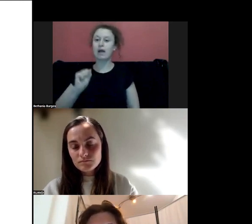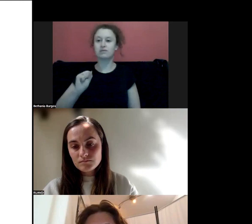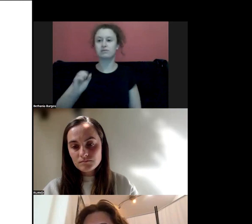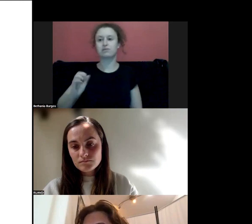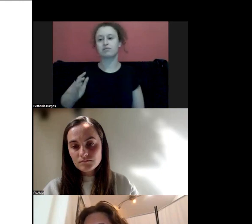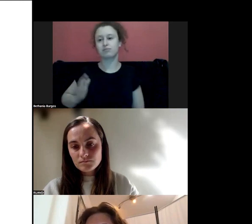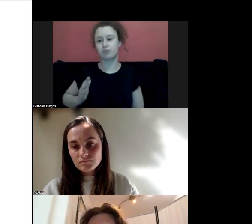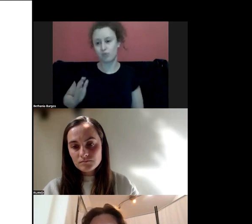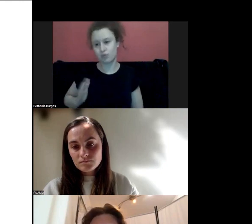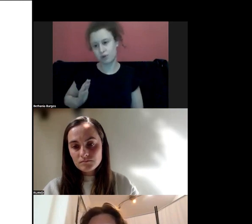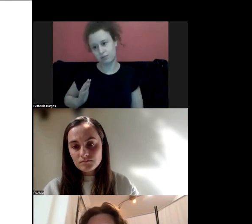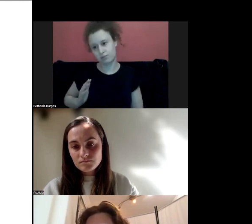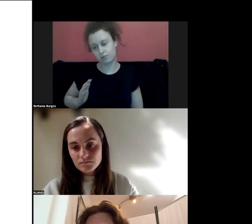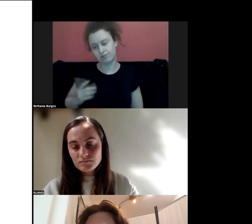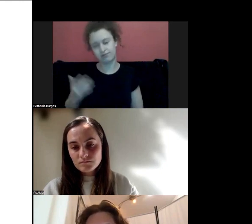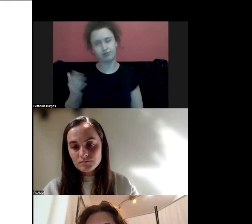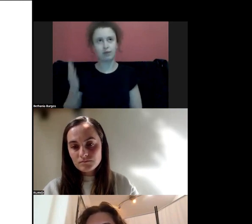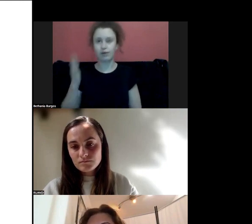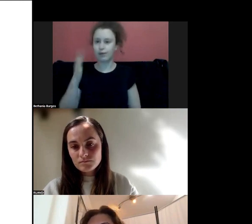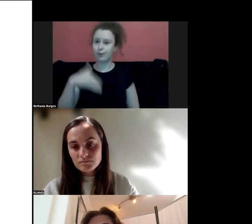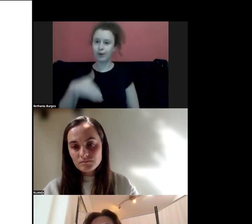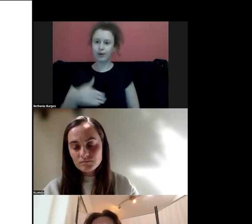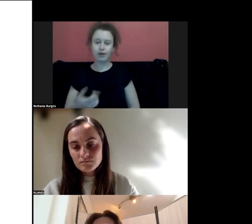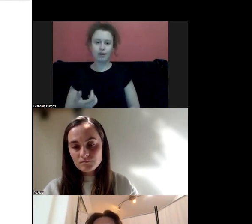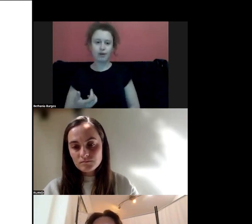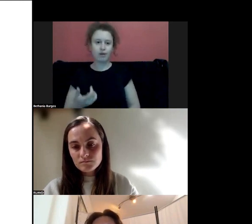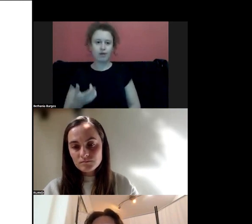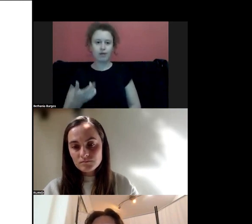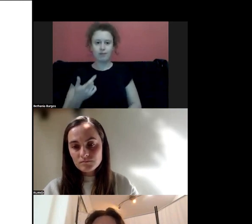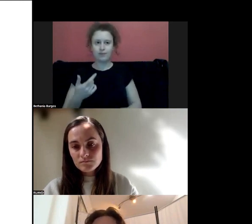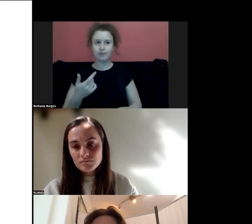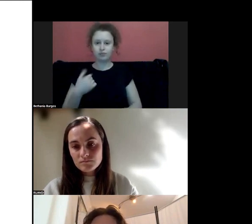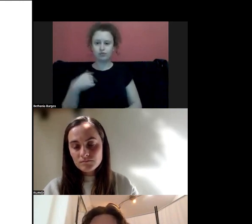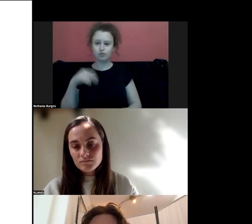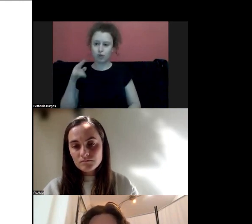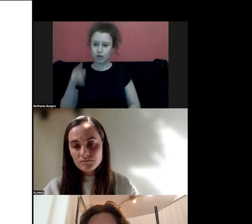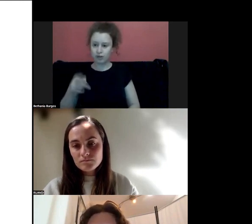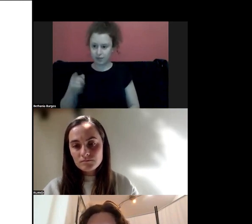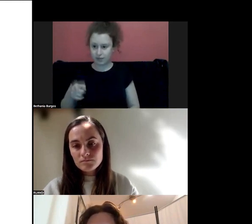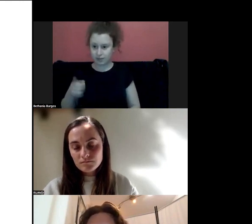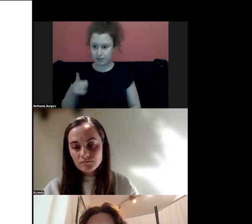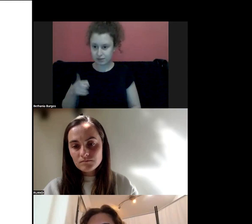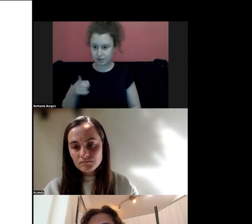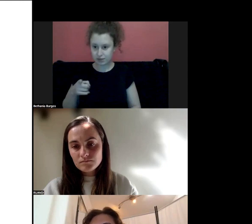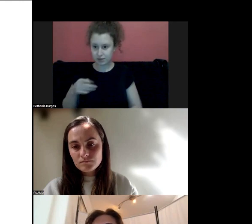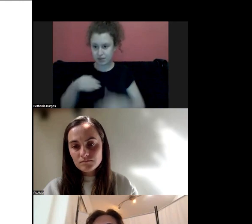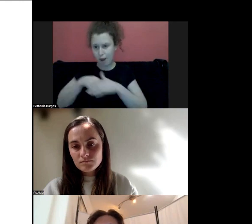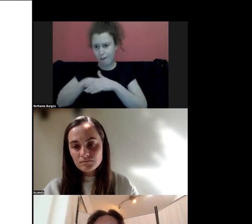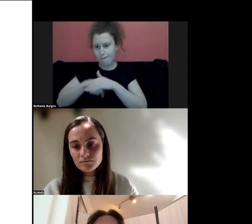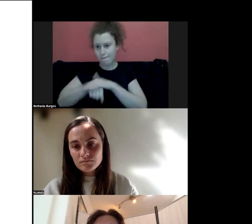propio parto, nuestra lactancia, y estas son barreras que hay que romper.